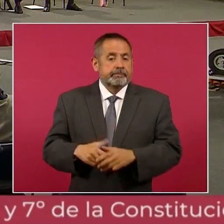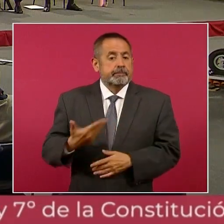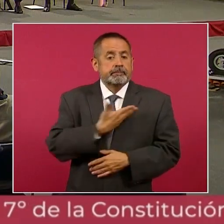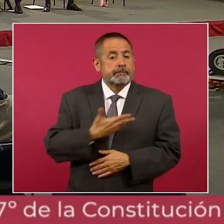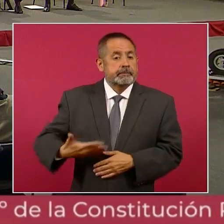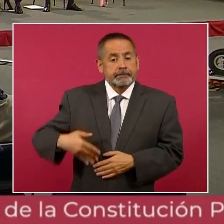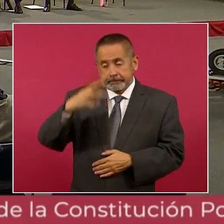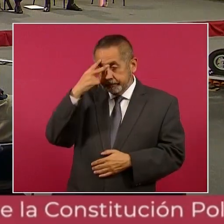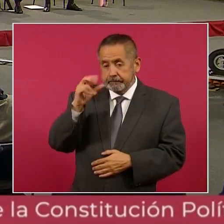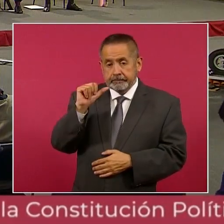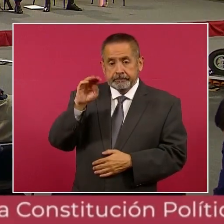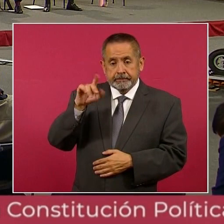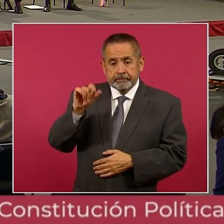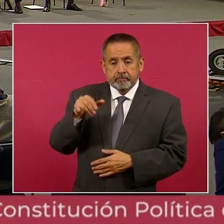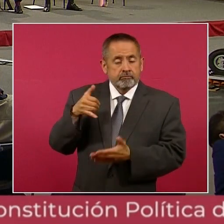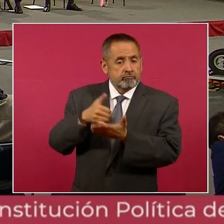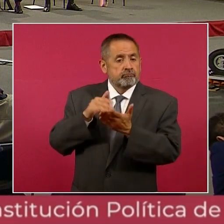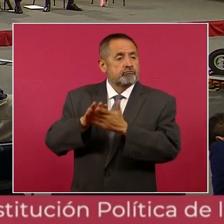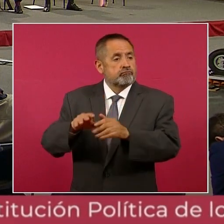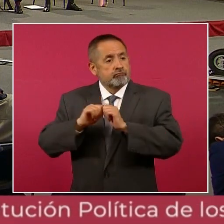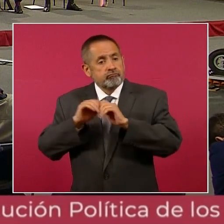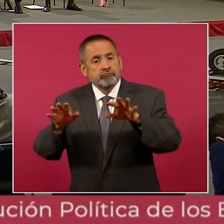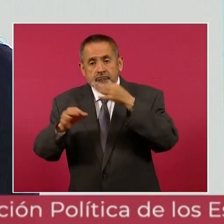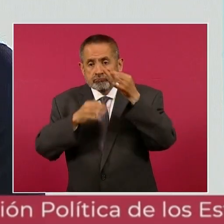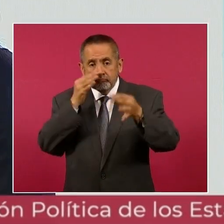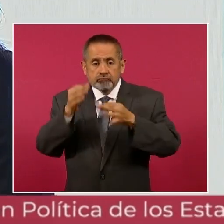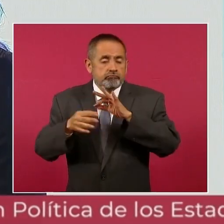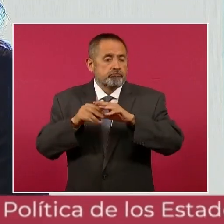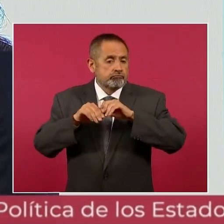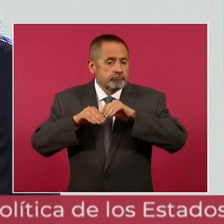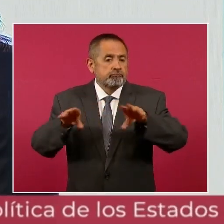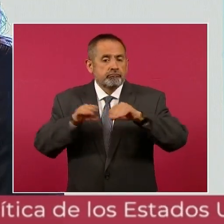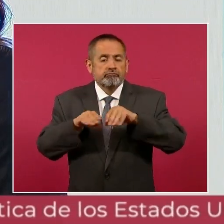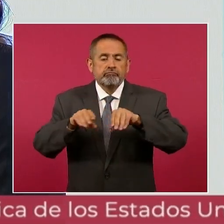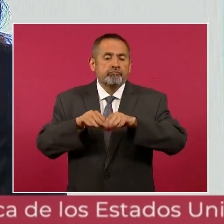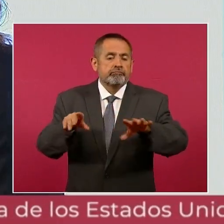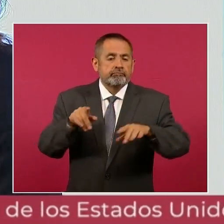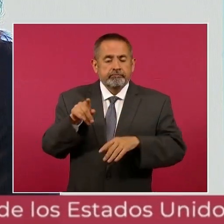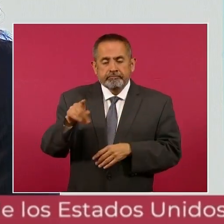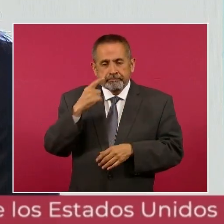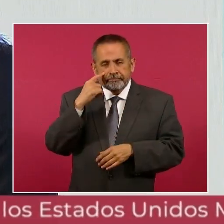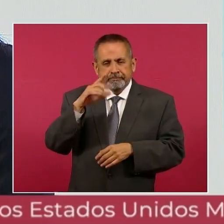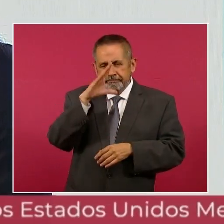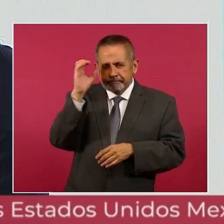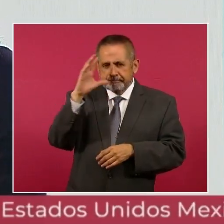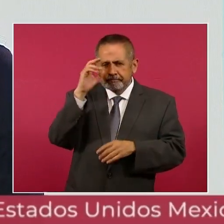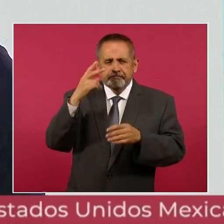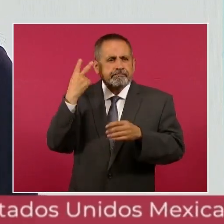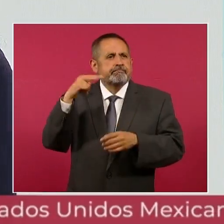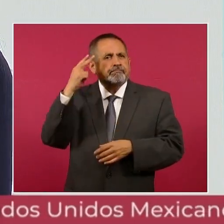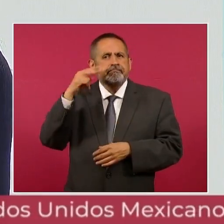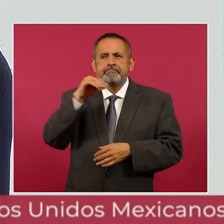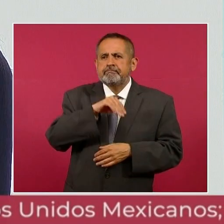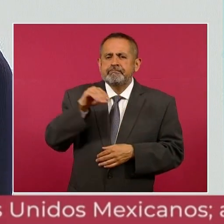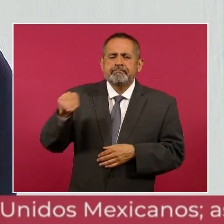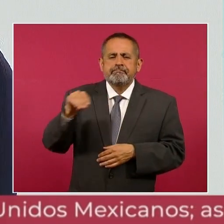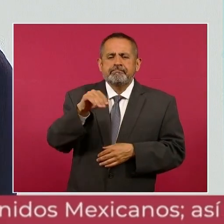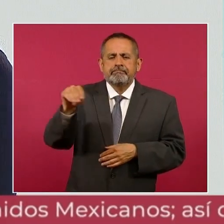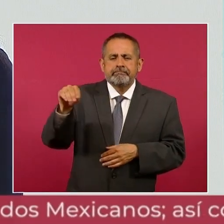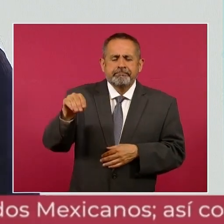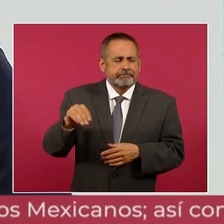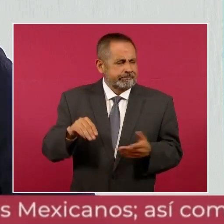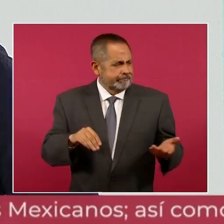Andrés Manuel López Obrador, publicó en sus redes un balance y fotografías de su gira. Así la